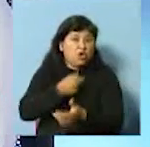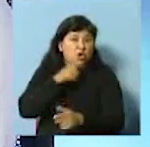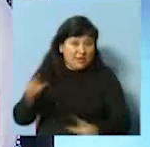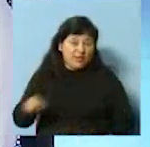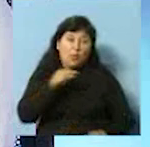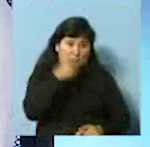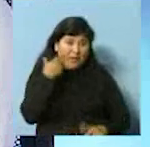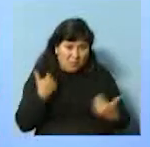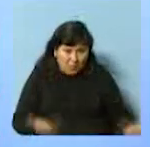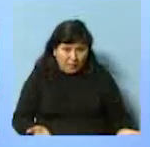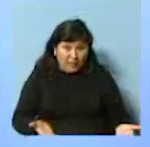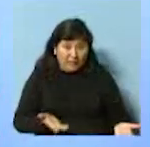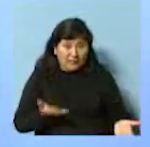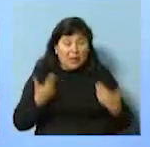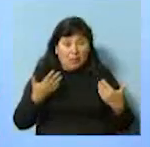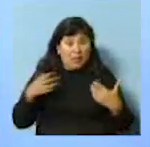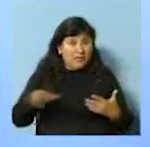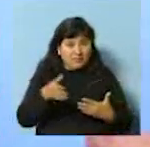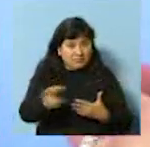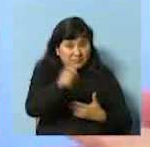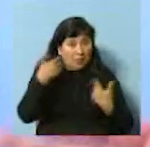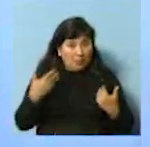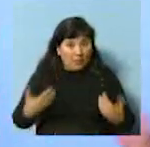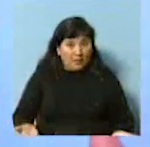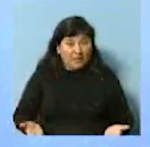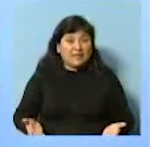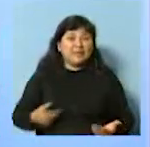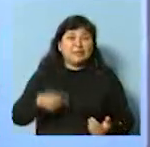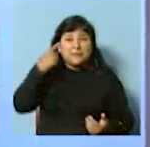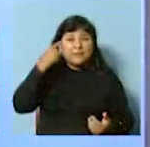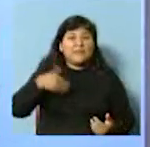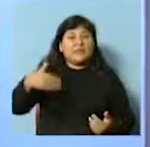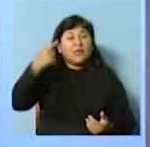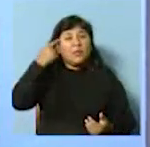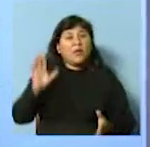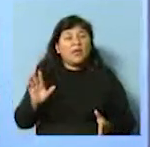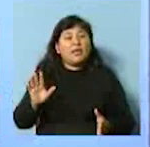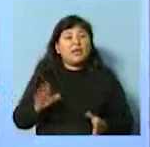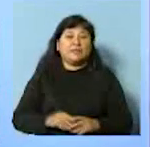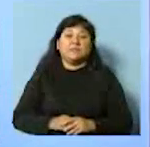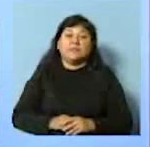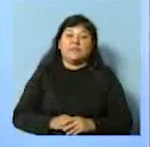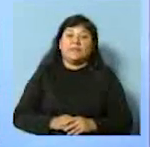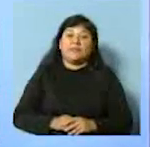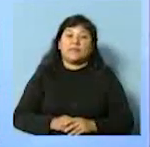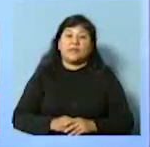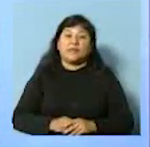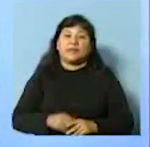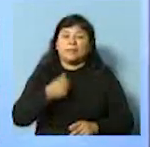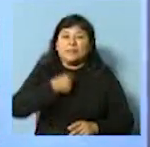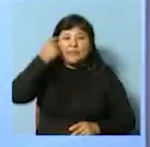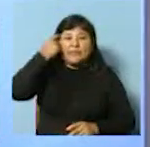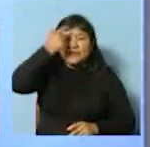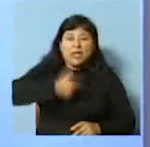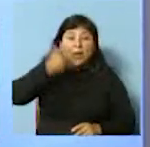y es necesario porque es viable en este momento el problema es que lo que se pone por delante por el